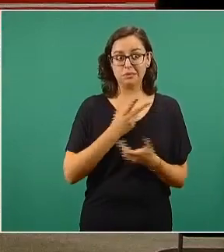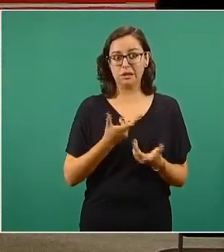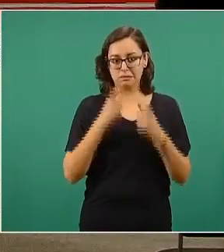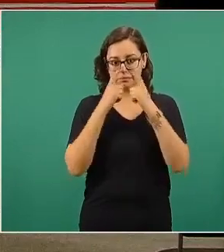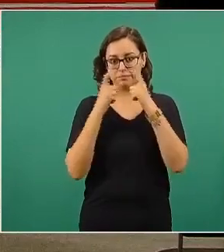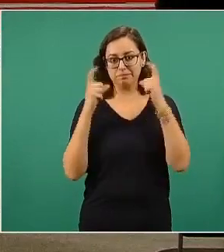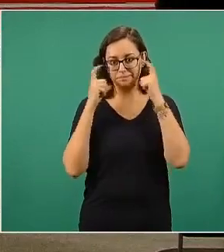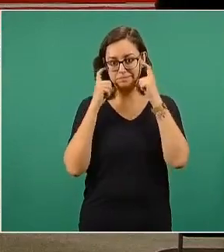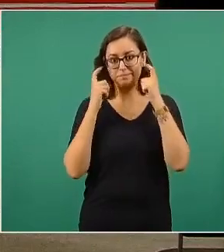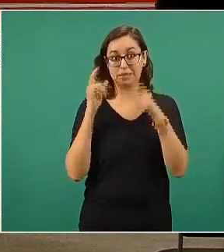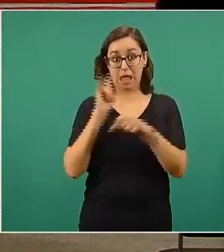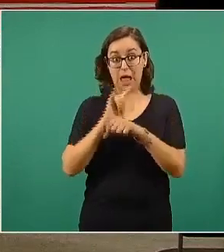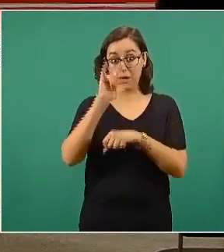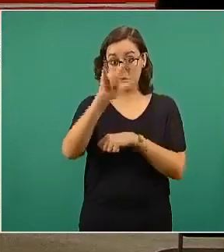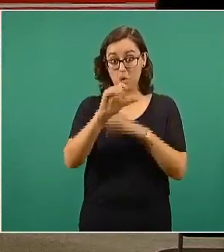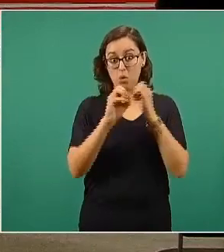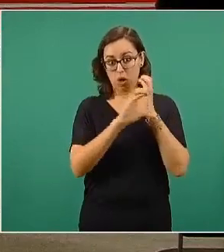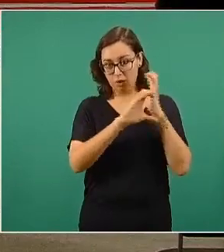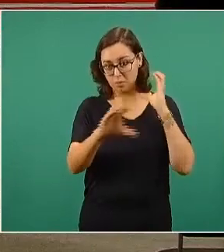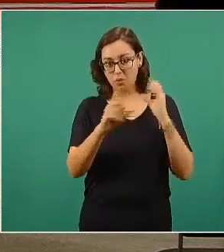terrestre.